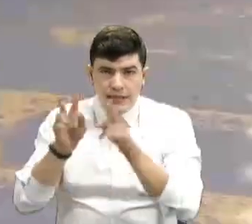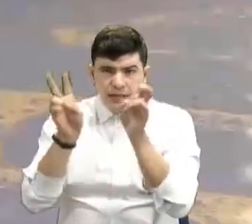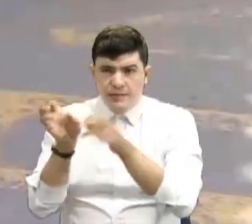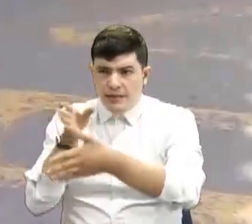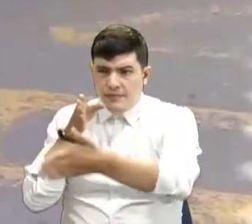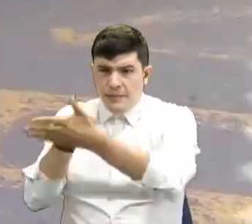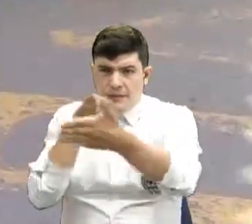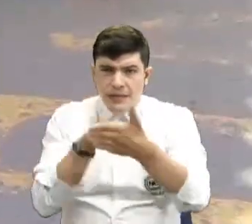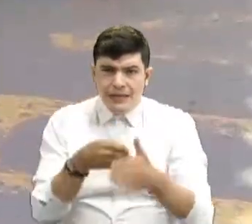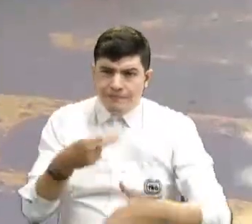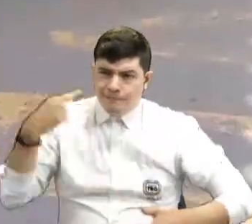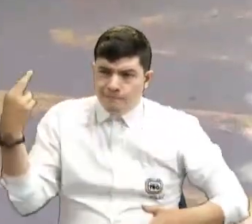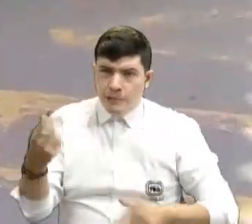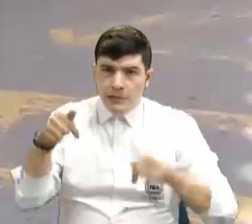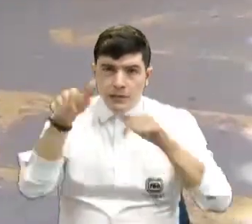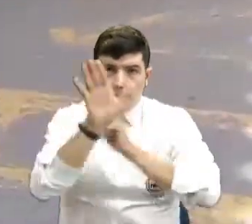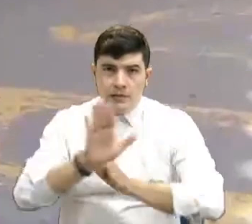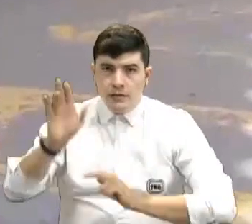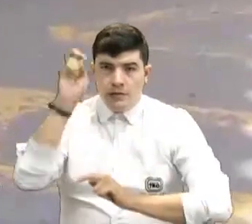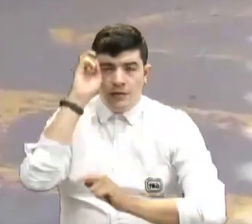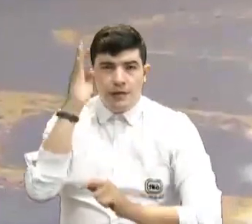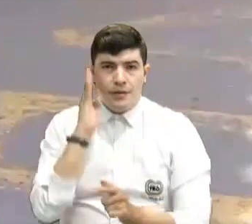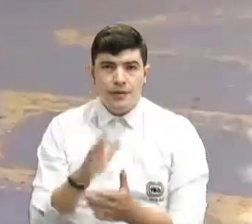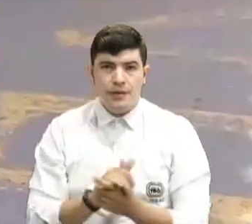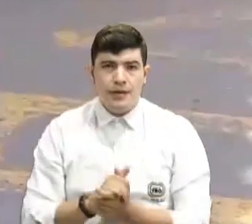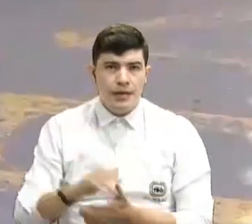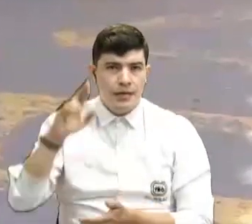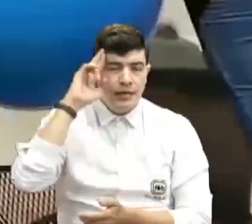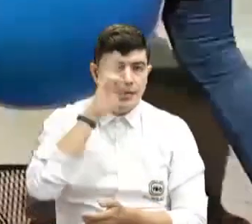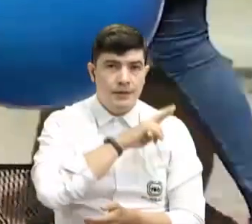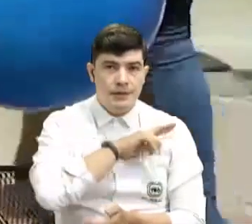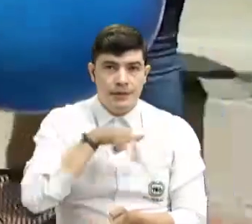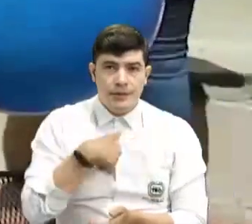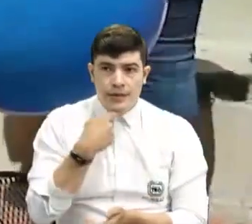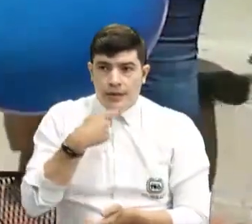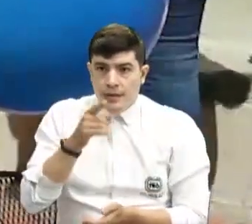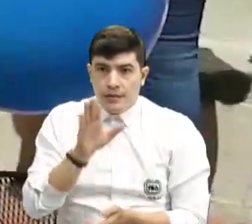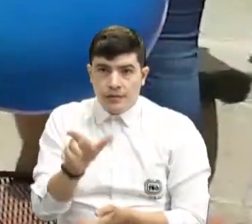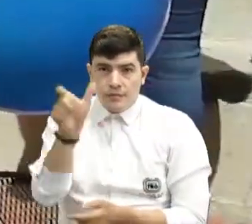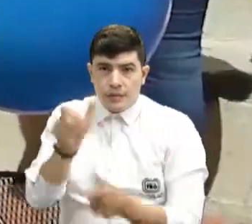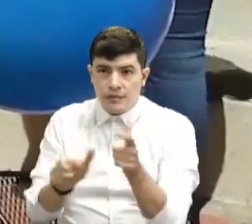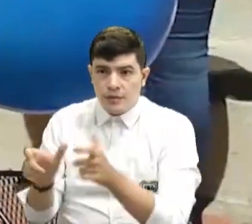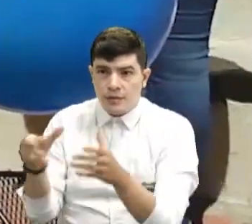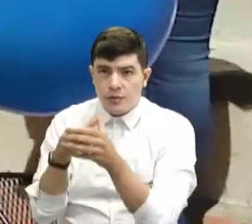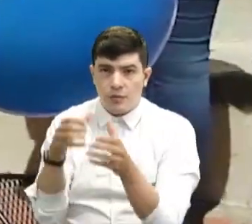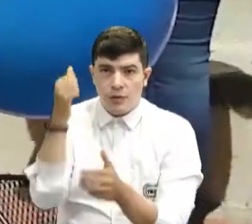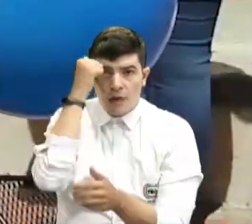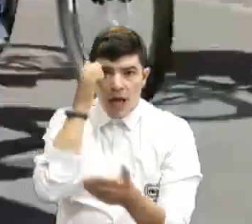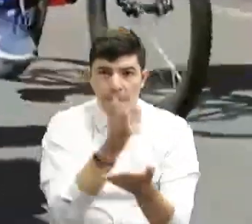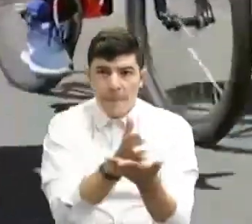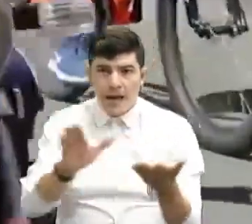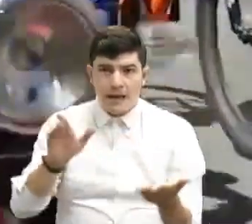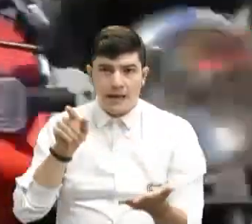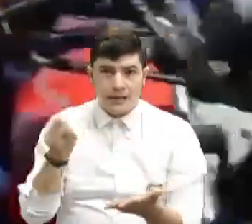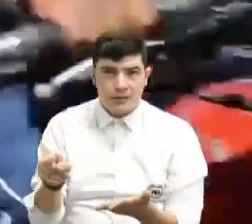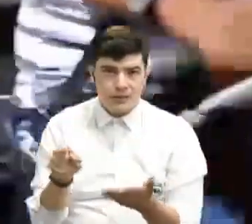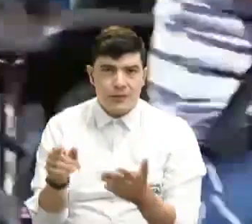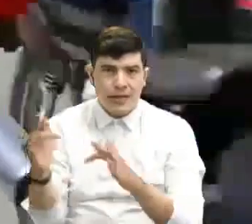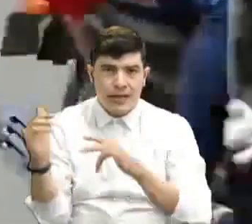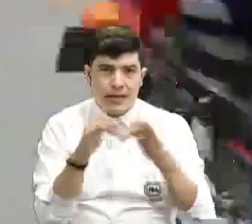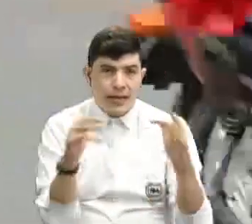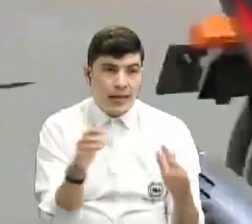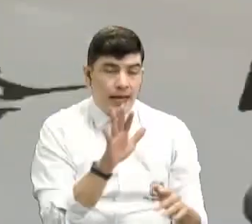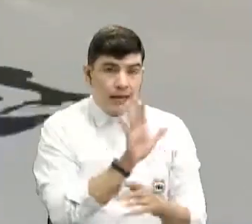constante en el departamento norte de Santander. Hemos dicho que el magisterio se debe sacar del conflicto armado que se está desatando en